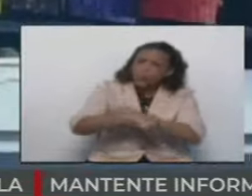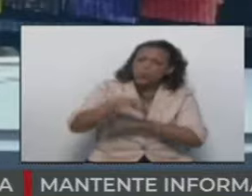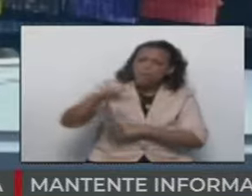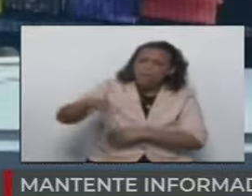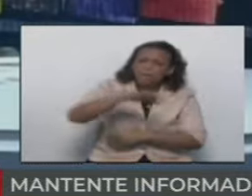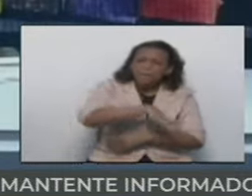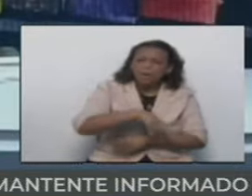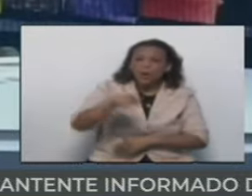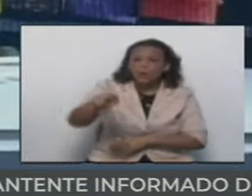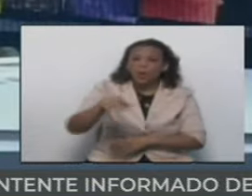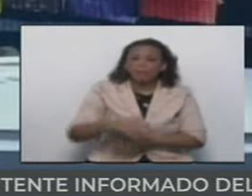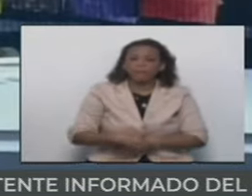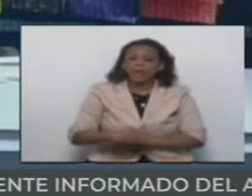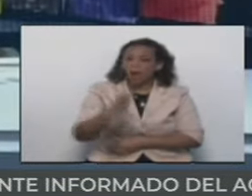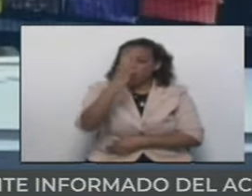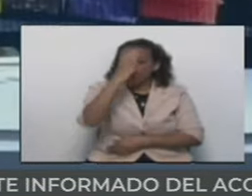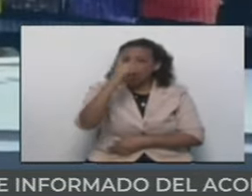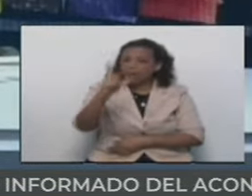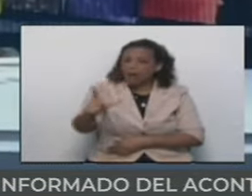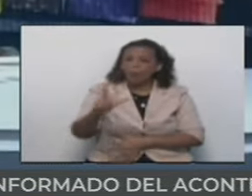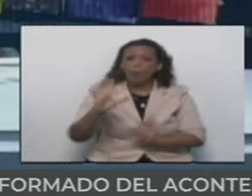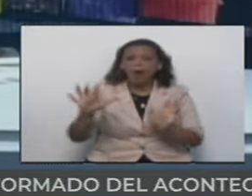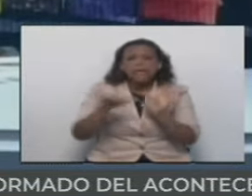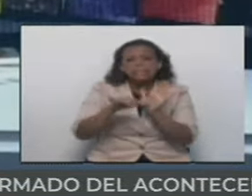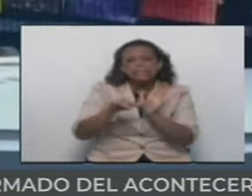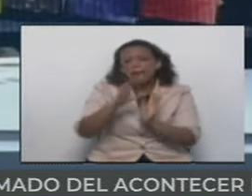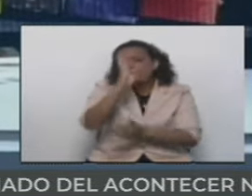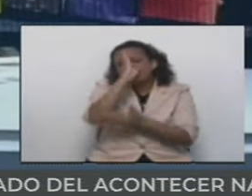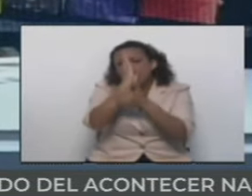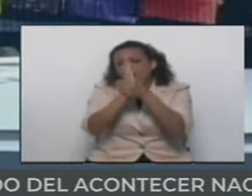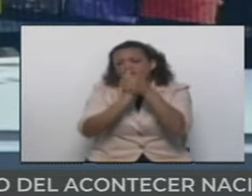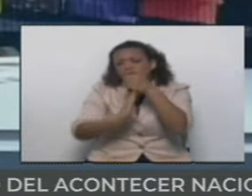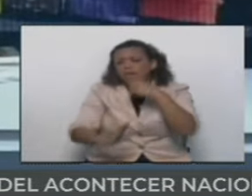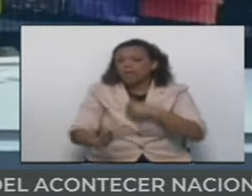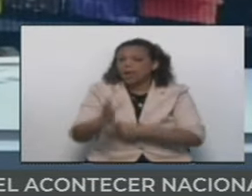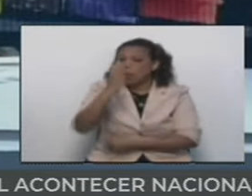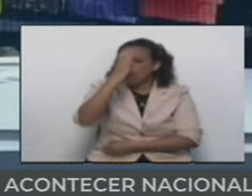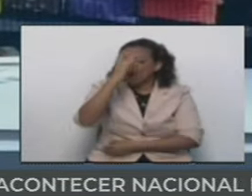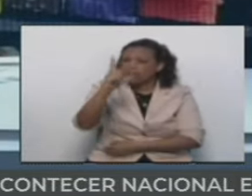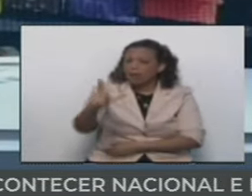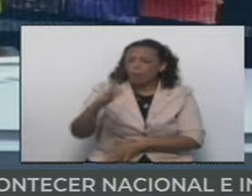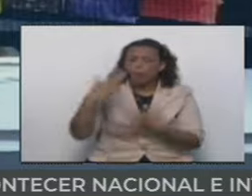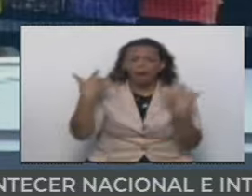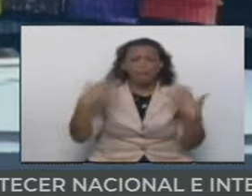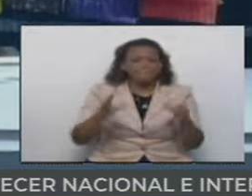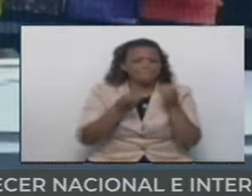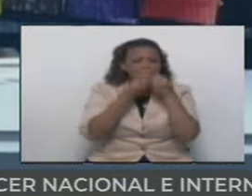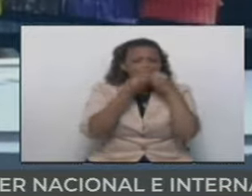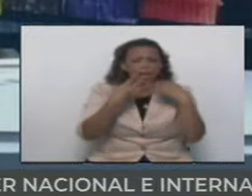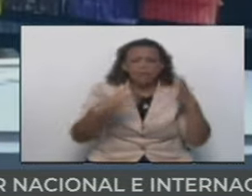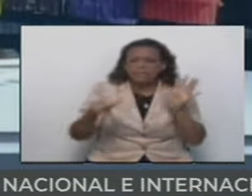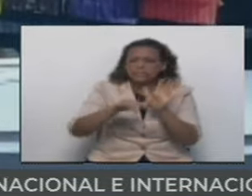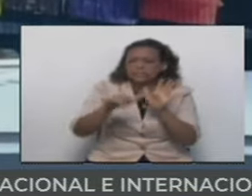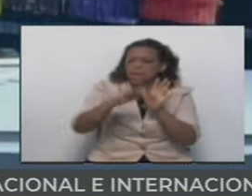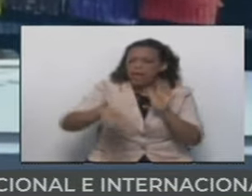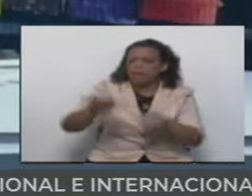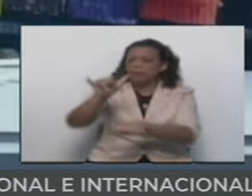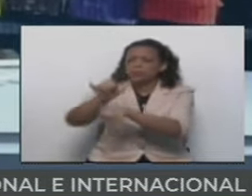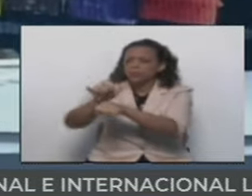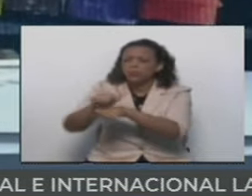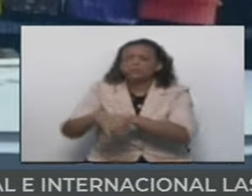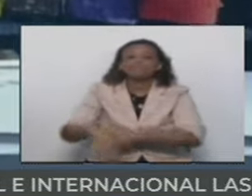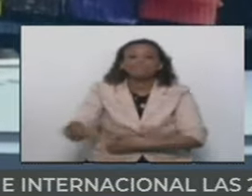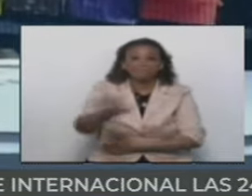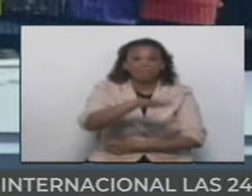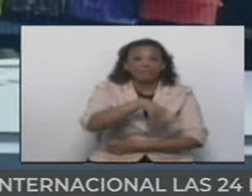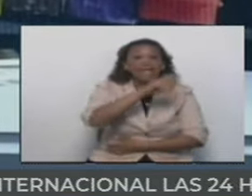allá en Cumanacoa. El pueblo más sencillo de crear, de hacer. Historia del señor